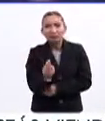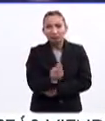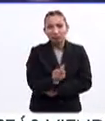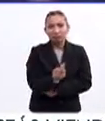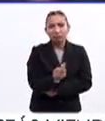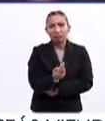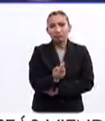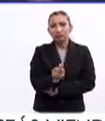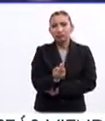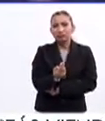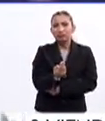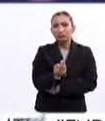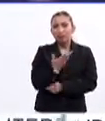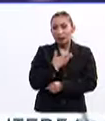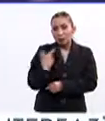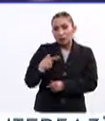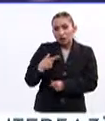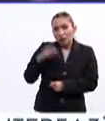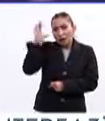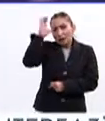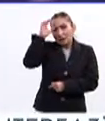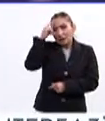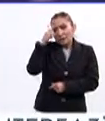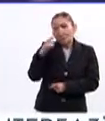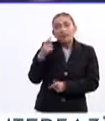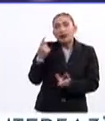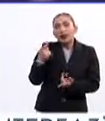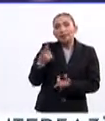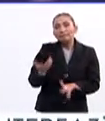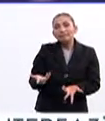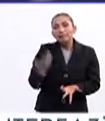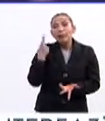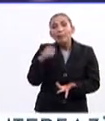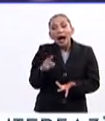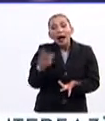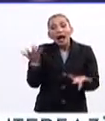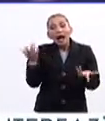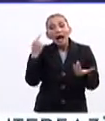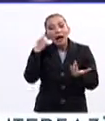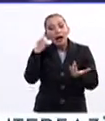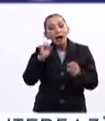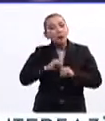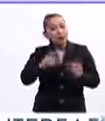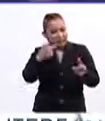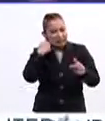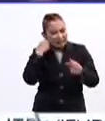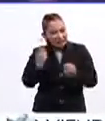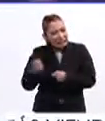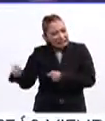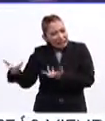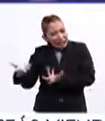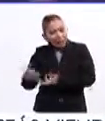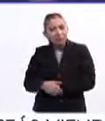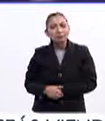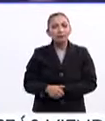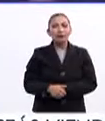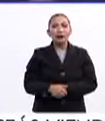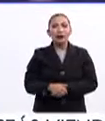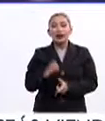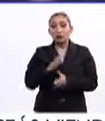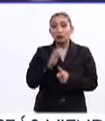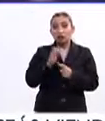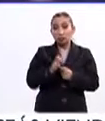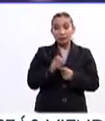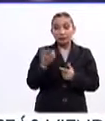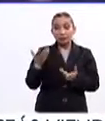que tenemos los científicos para hacernos entender por la población. Entonces,